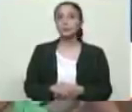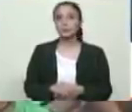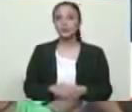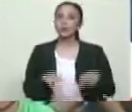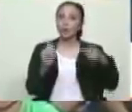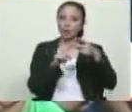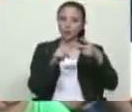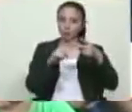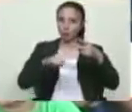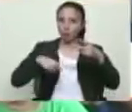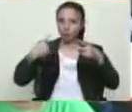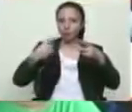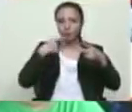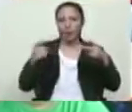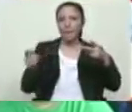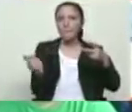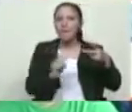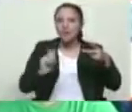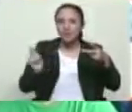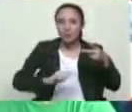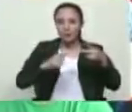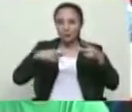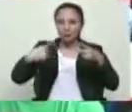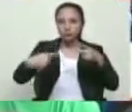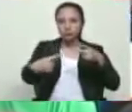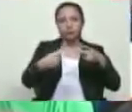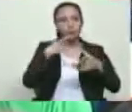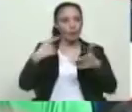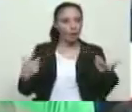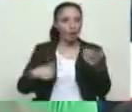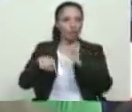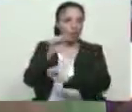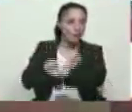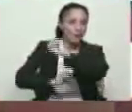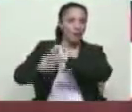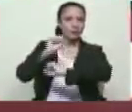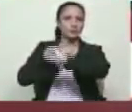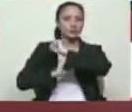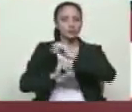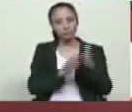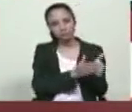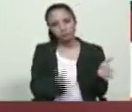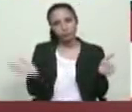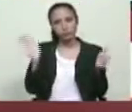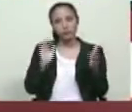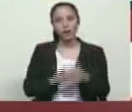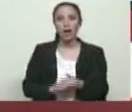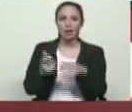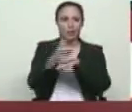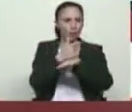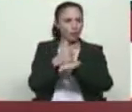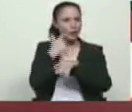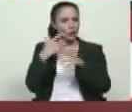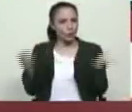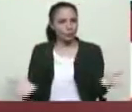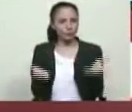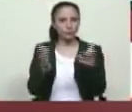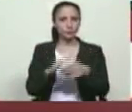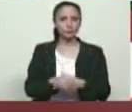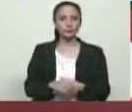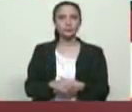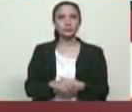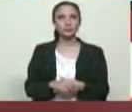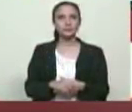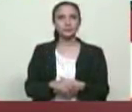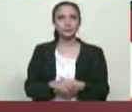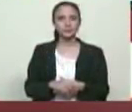semestre 2019 de ofensiva popular organizativa y de gobierno popular rectificando errores